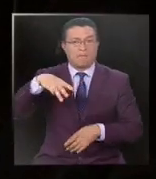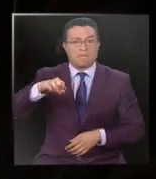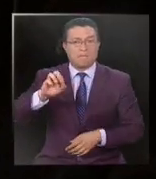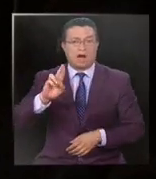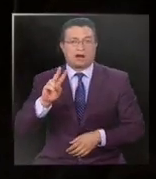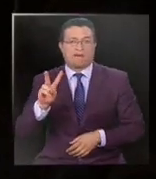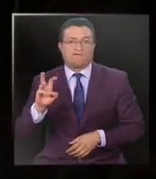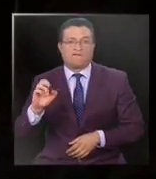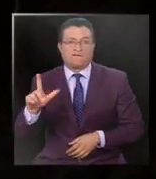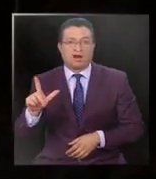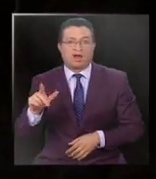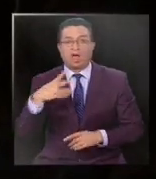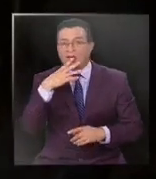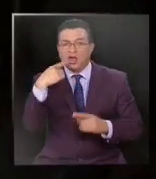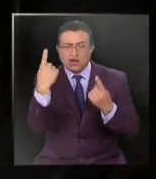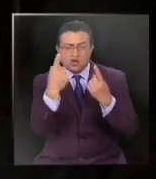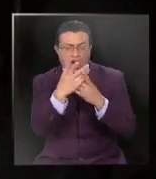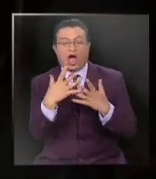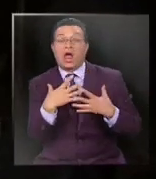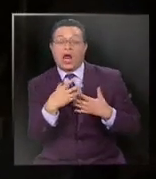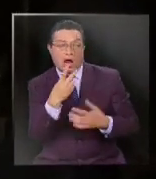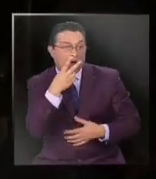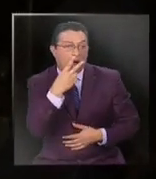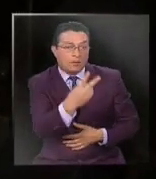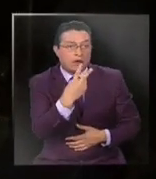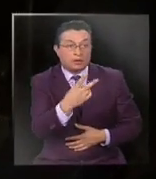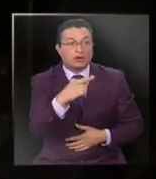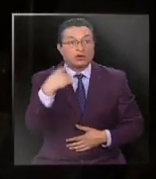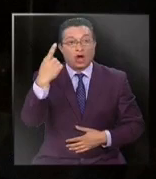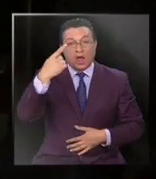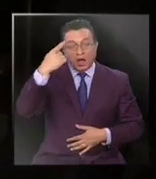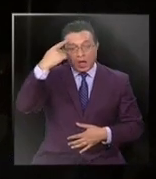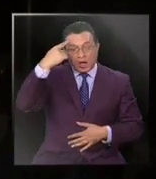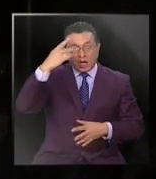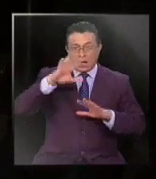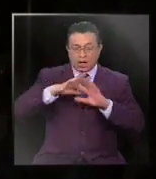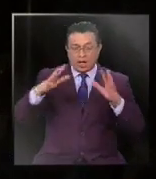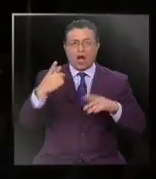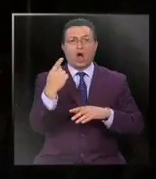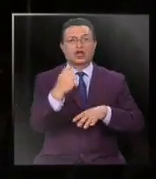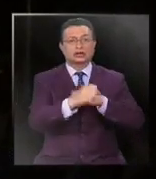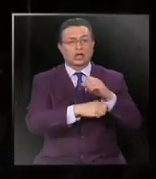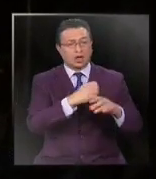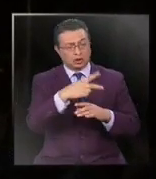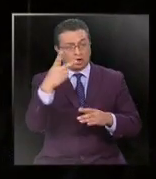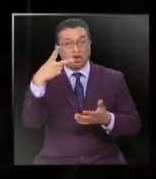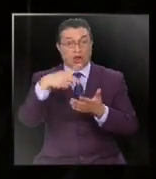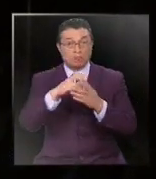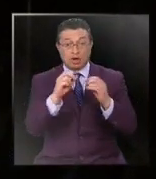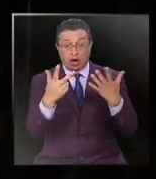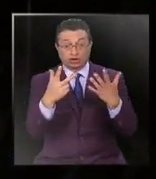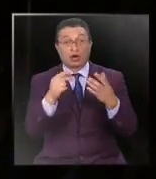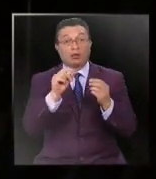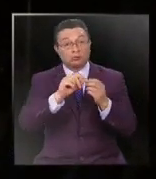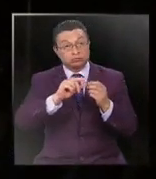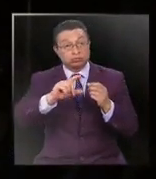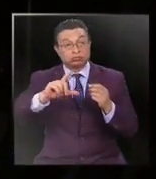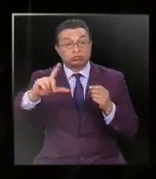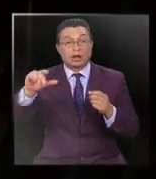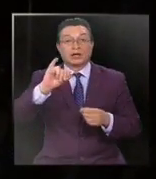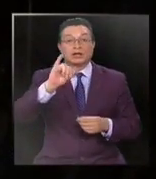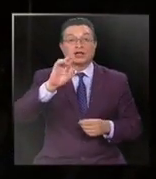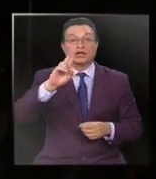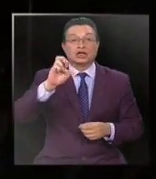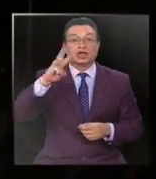Ni la crítica ni sus seguidores quieren perdérsela. Nadie iba a pensar que a 11 años, en 2008, cuando conocíamos a Iron